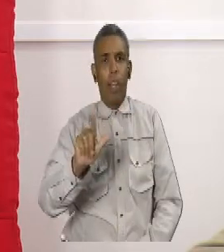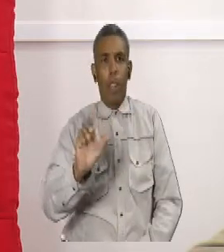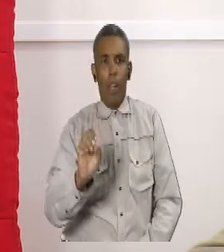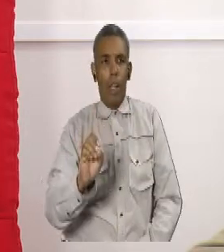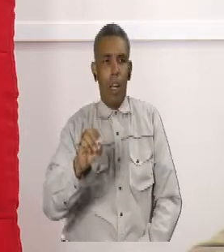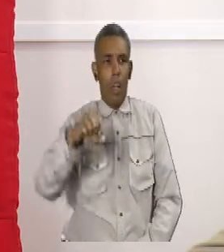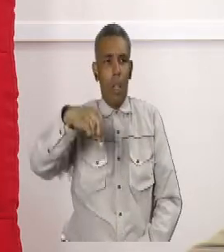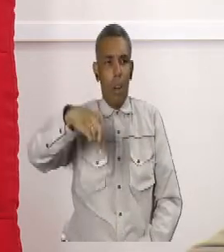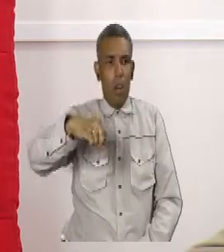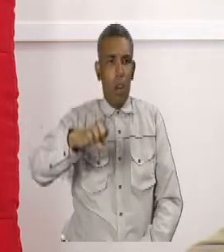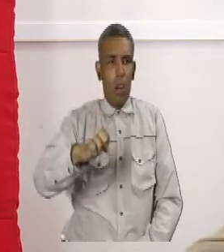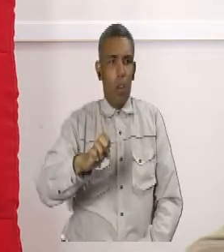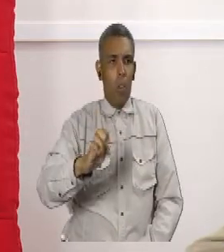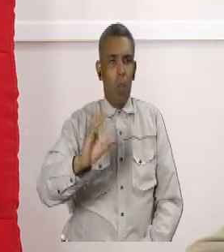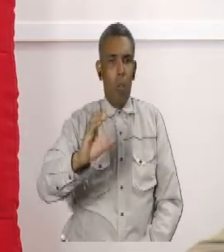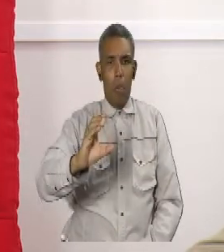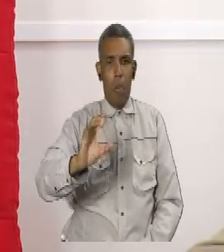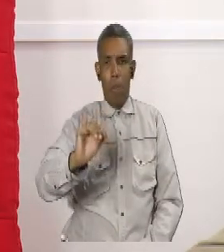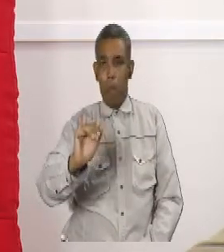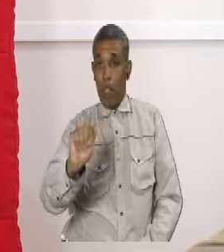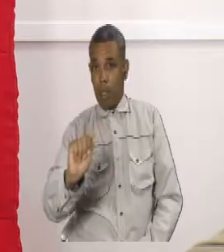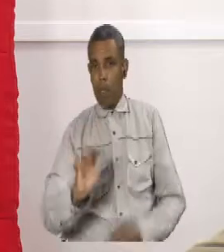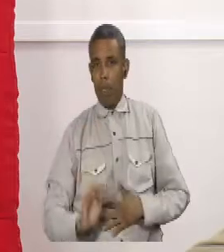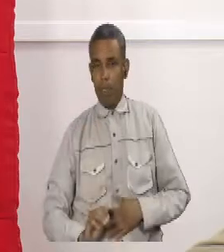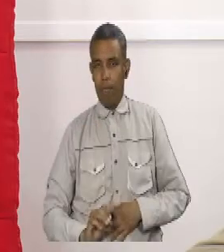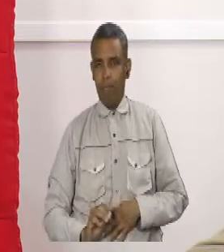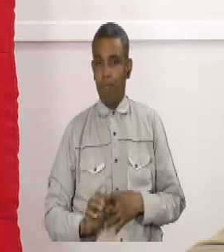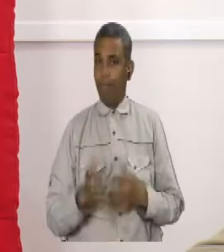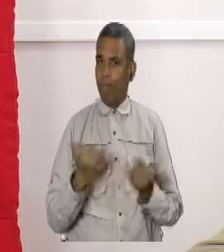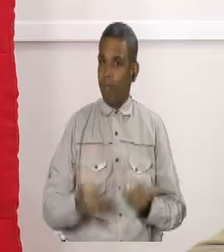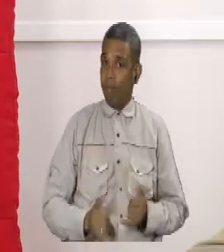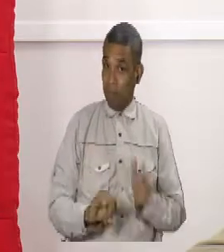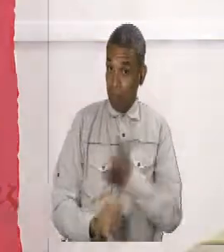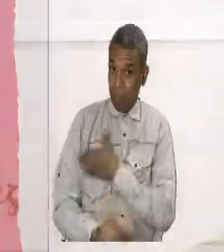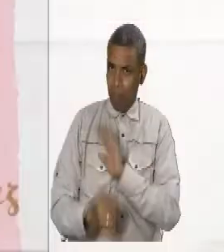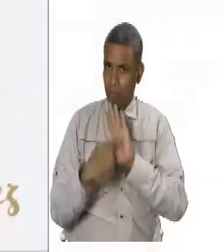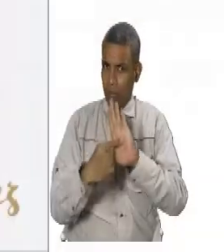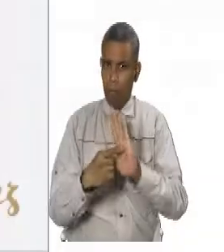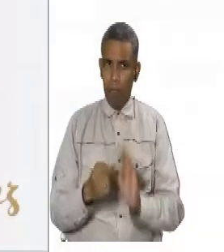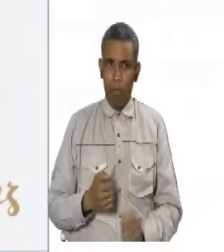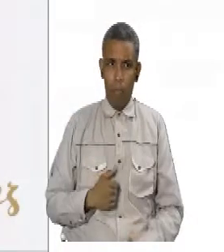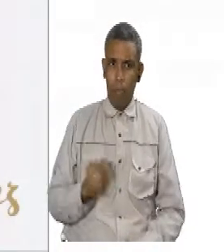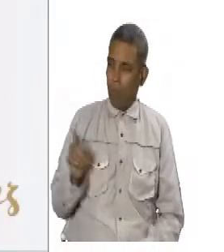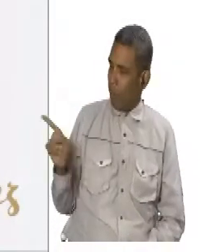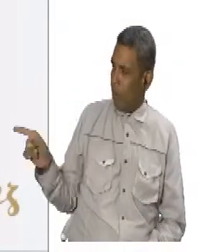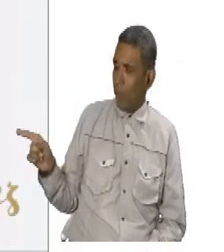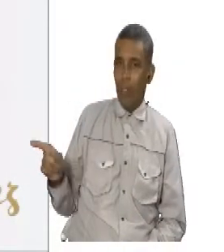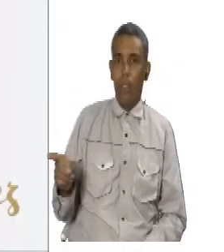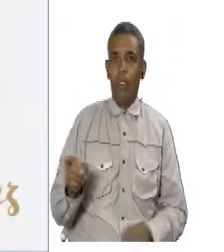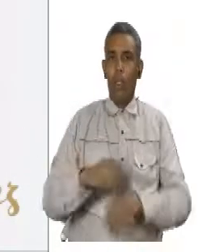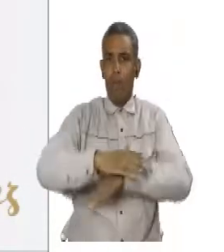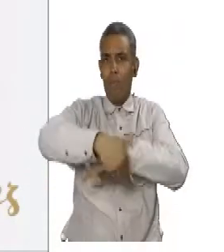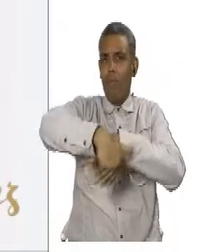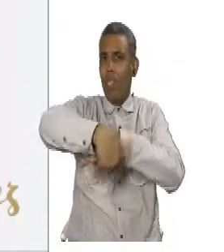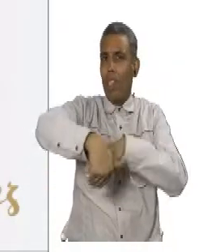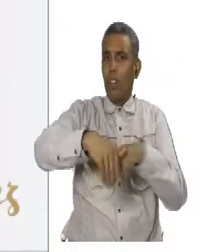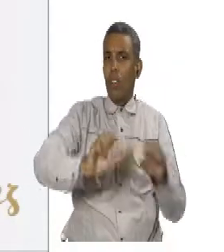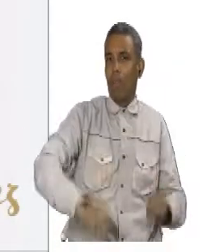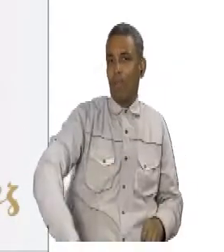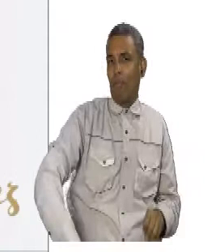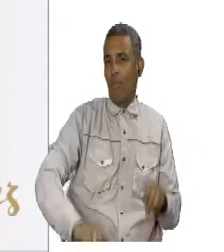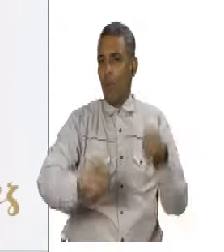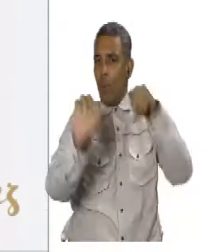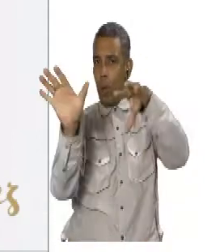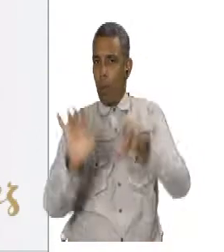Adrián Hernández, quien ya cambió de dirección a un lugar más cómodo para todos ustedes, para todas las clientes de Adrián Hernández. Ahí está la dirección, calle